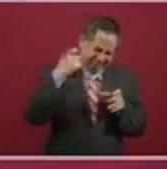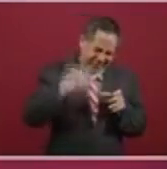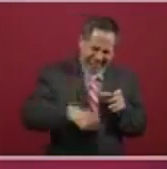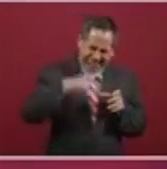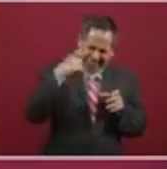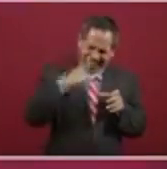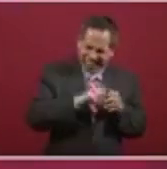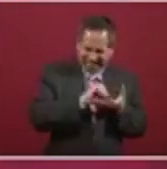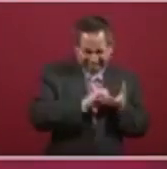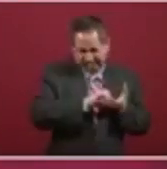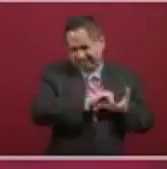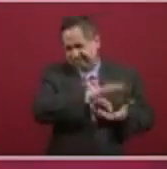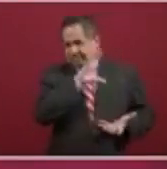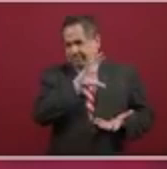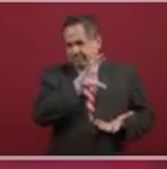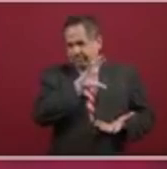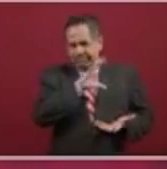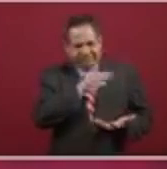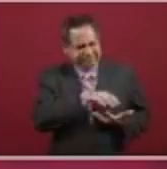mucho